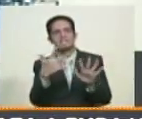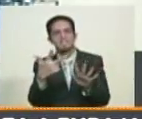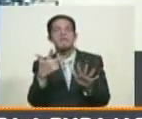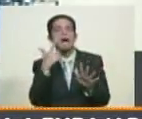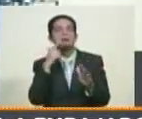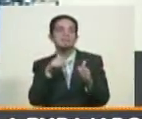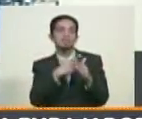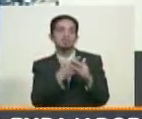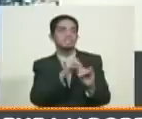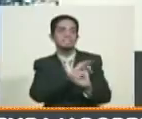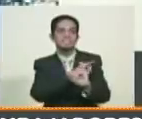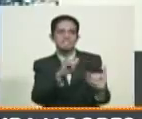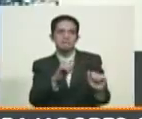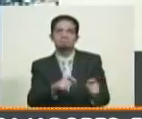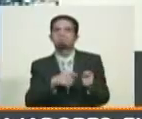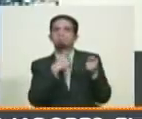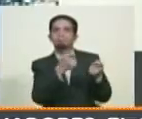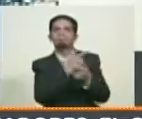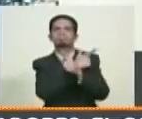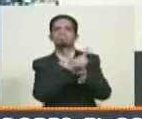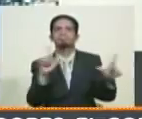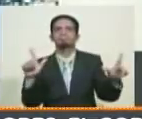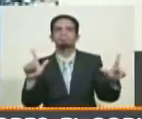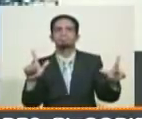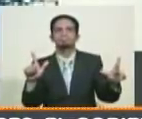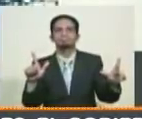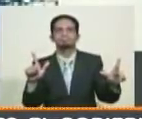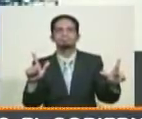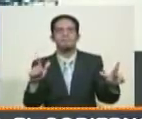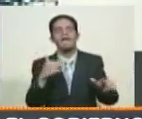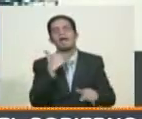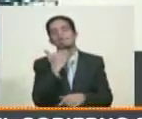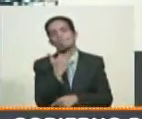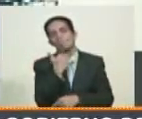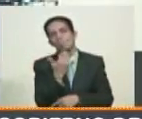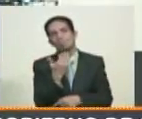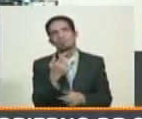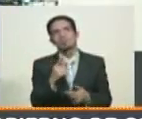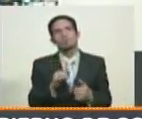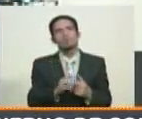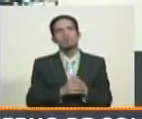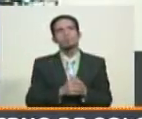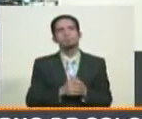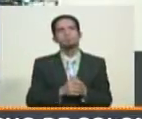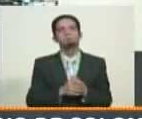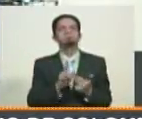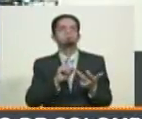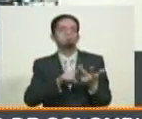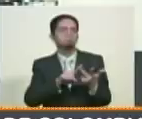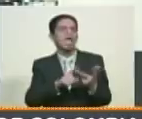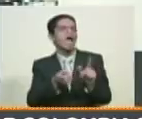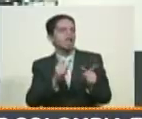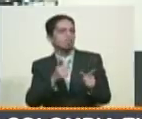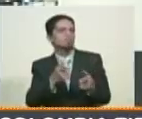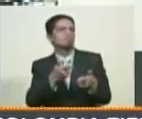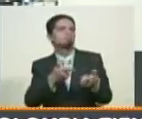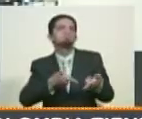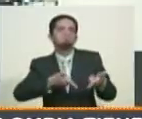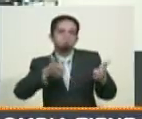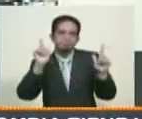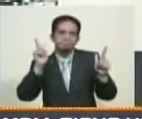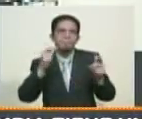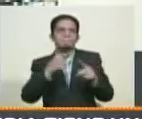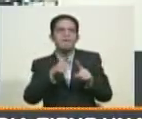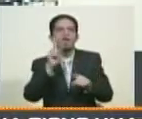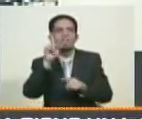otorgaron también medidas de libertad a algunos y otras de cautelares, de regímenes de